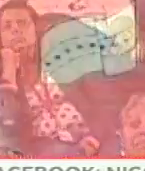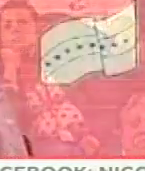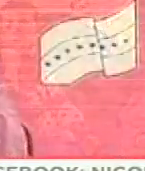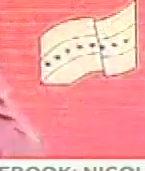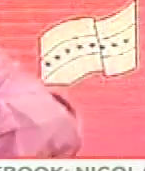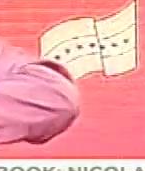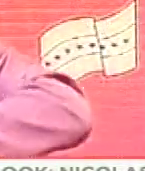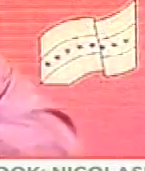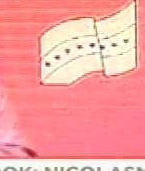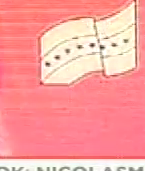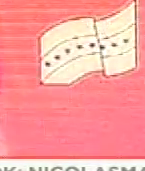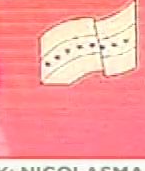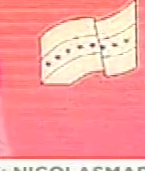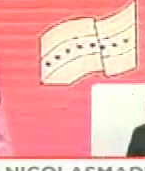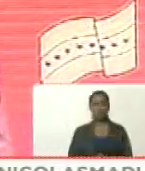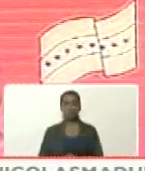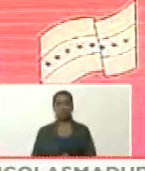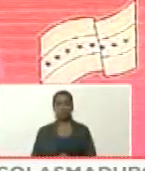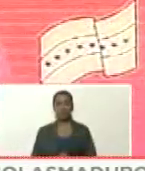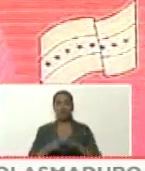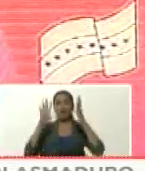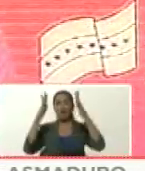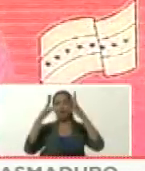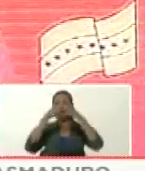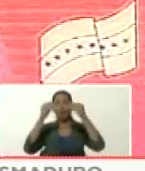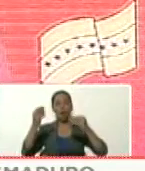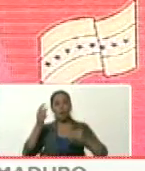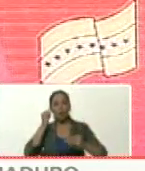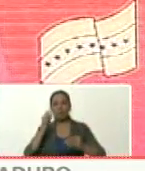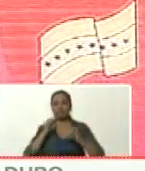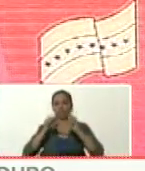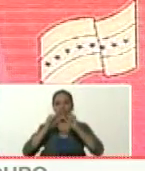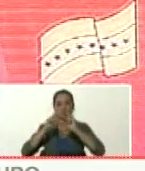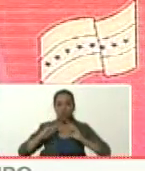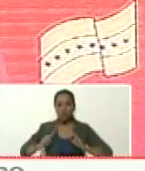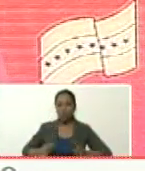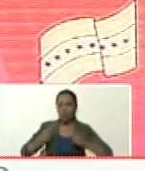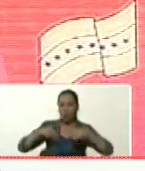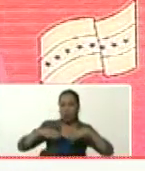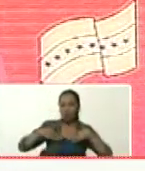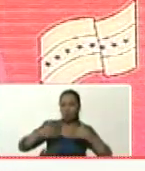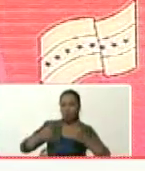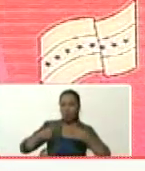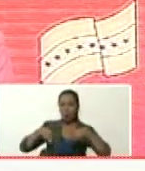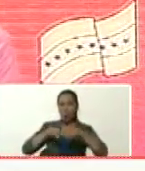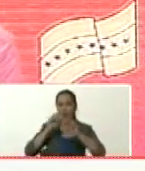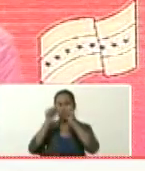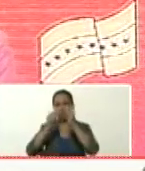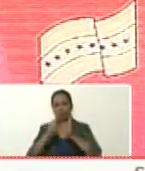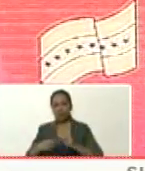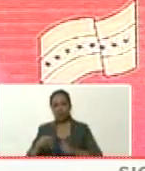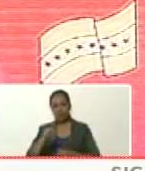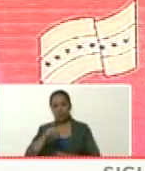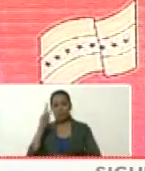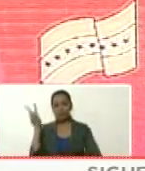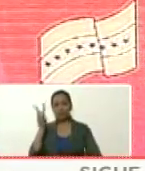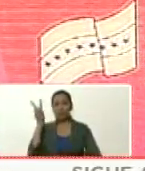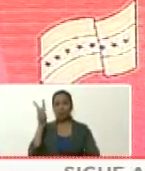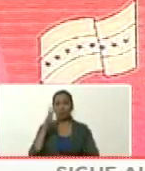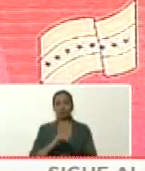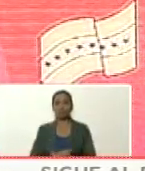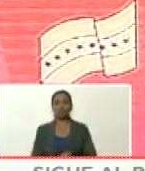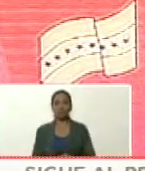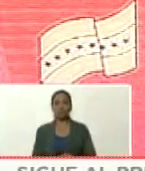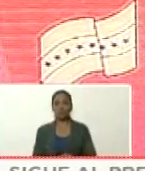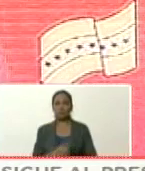aplauso a ustedes, mujeres. Y seguir humanizando todo el sistema de salud en Venezuela, ¿no?